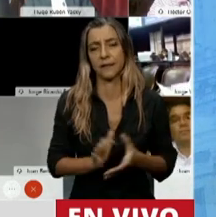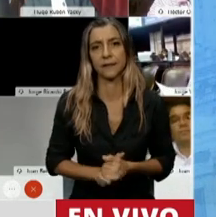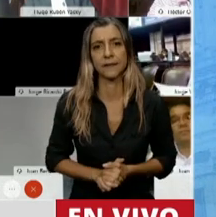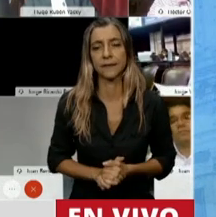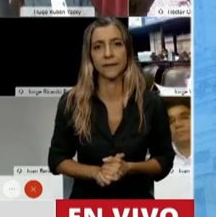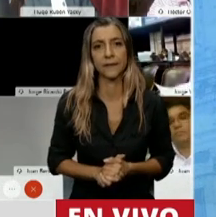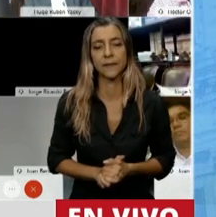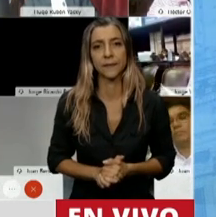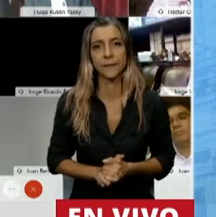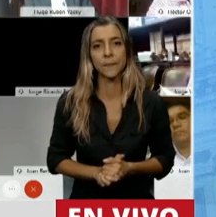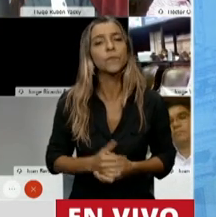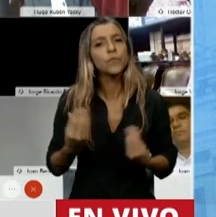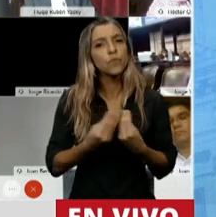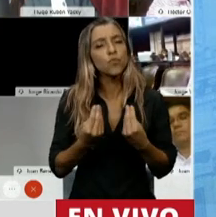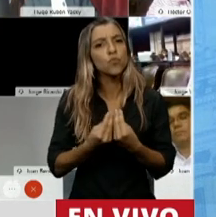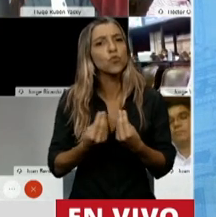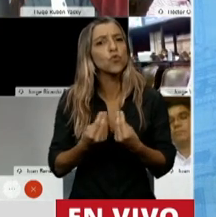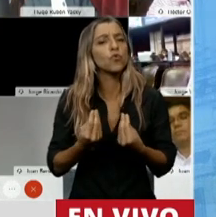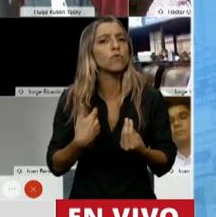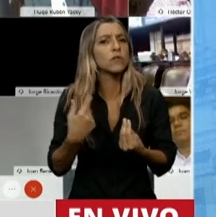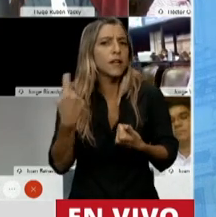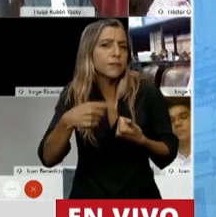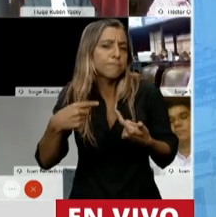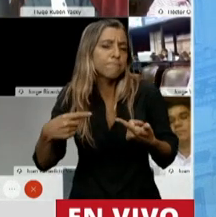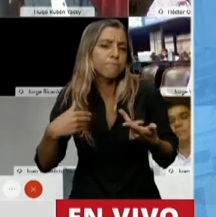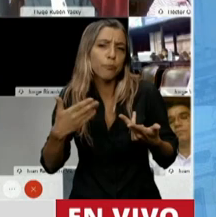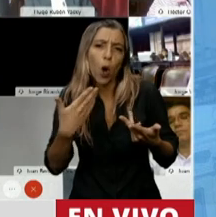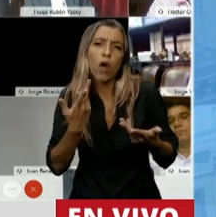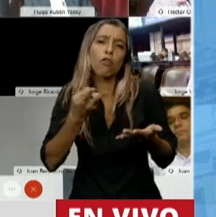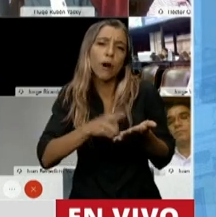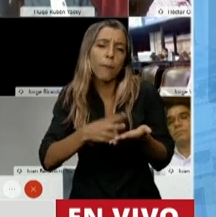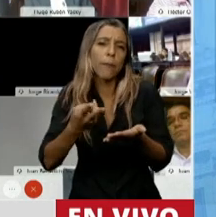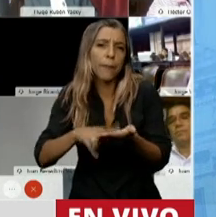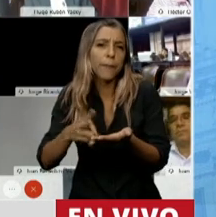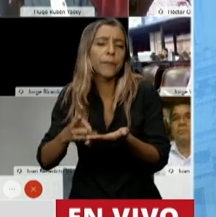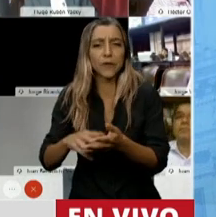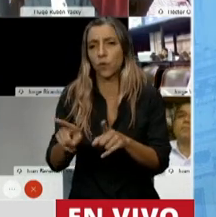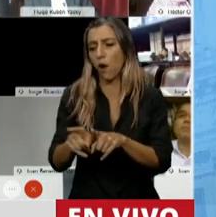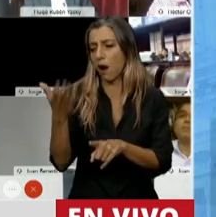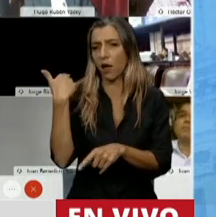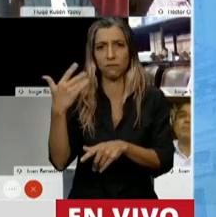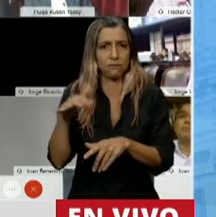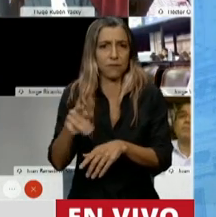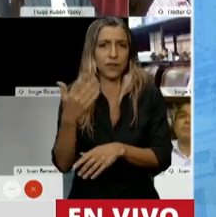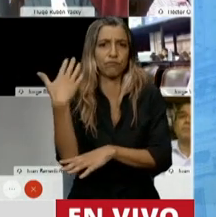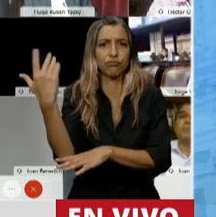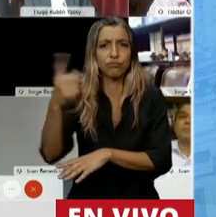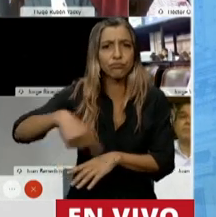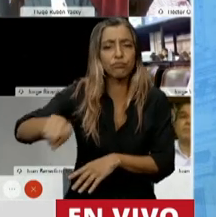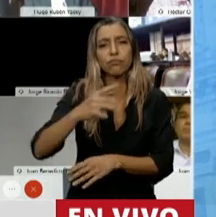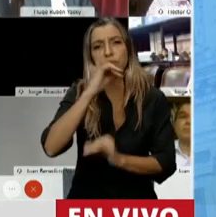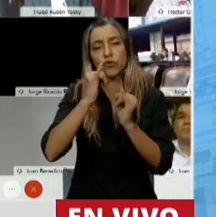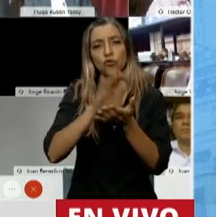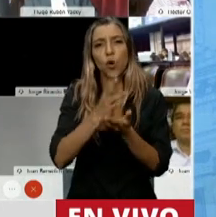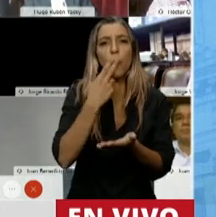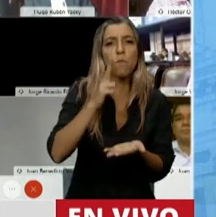Hay muchas cuestiones que podríamos seguir repitiendo, como se han dicho hoy en el recinto, sobre la doble